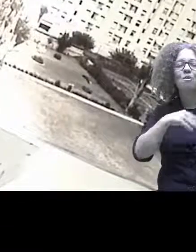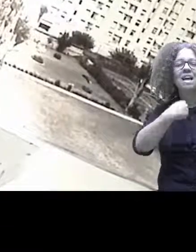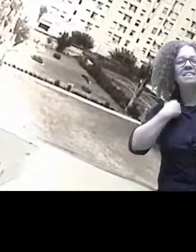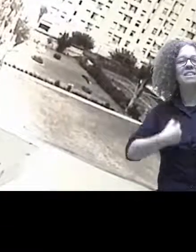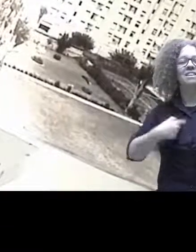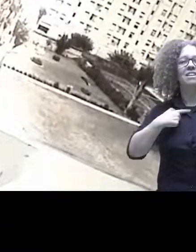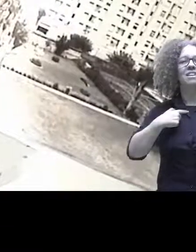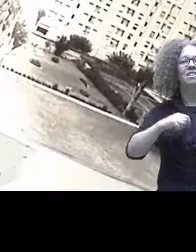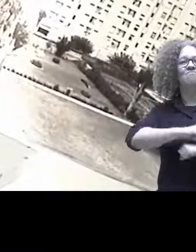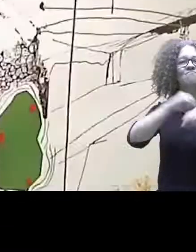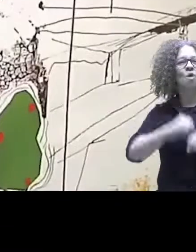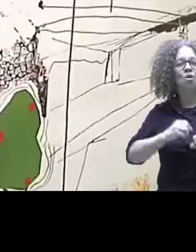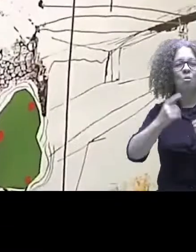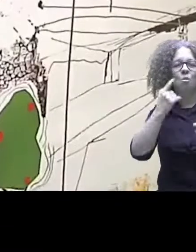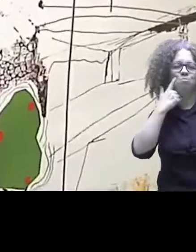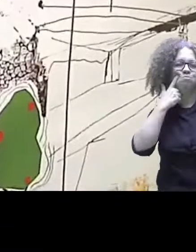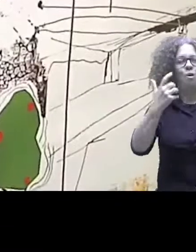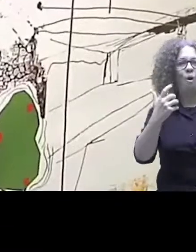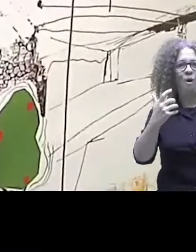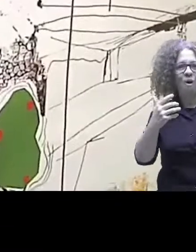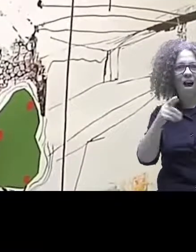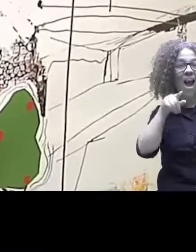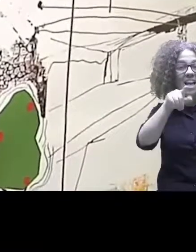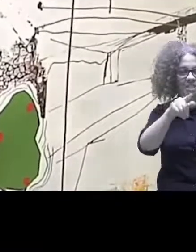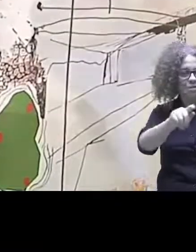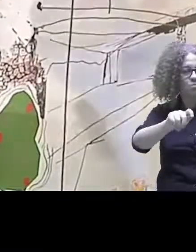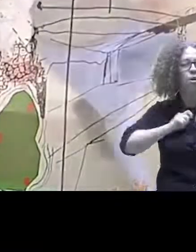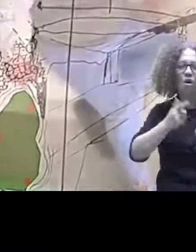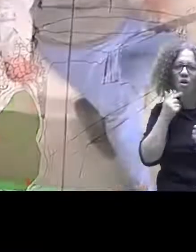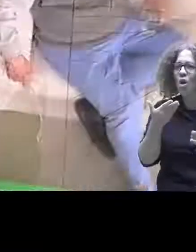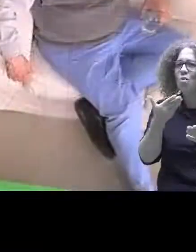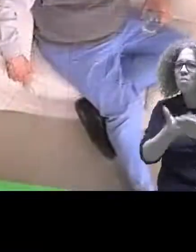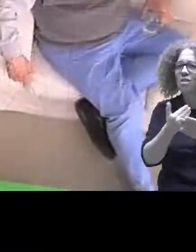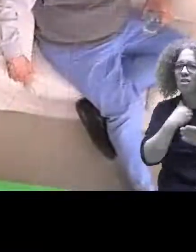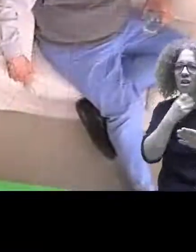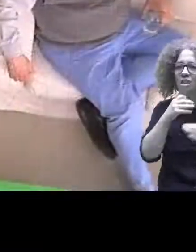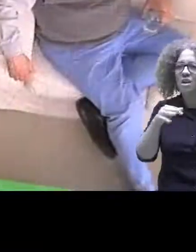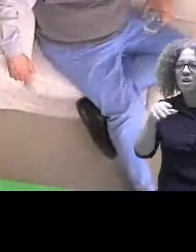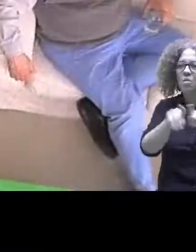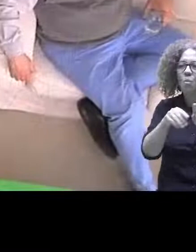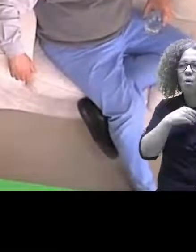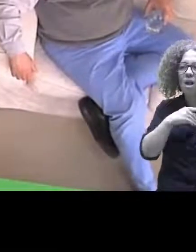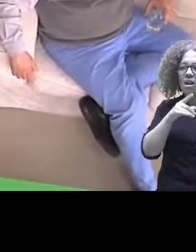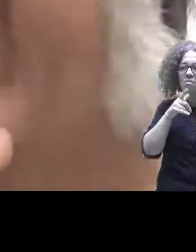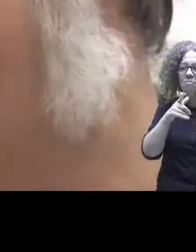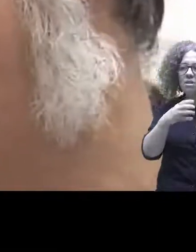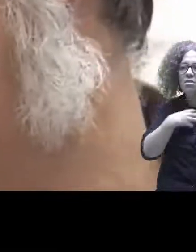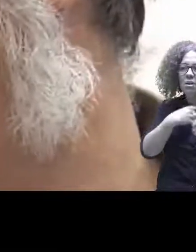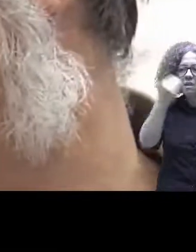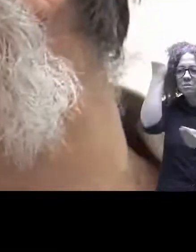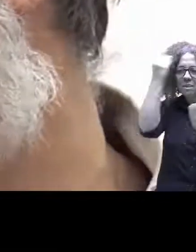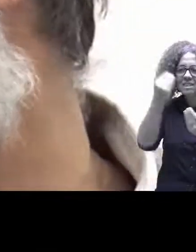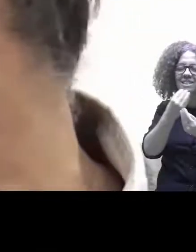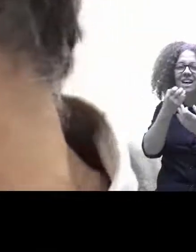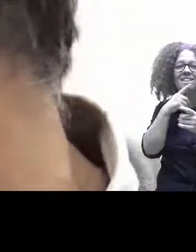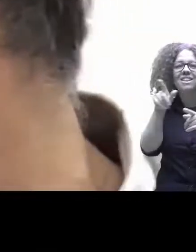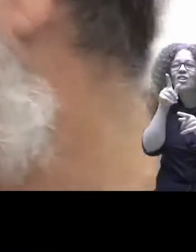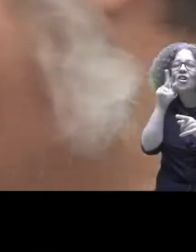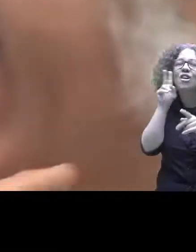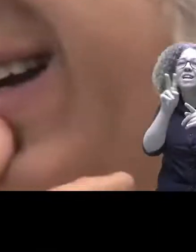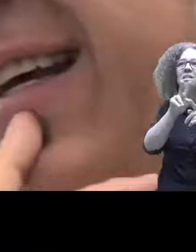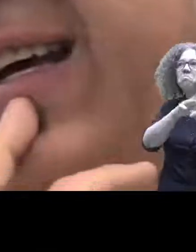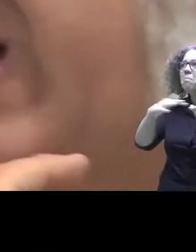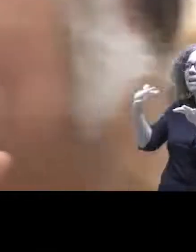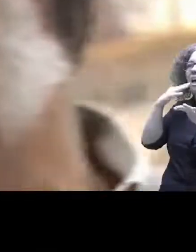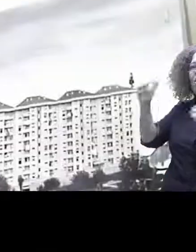descarga. Y realmente es cuando te toca a ti algo. Puedes pensar en el espectador, en no sé qué, en lo que lo va